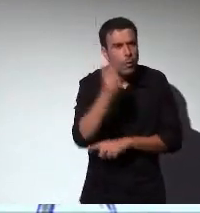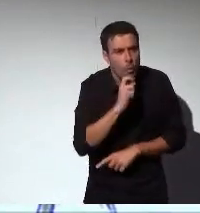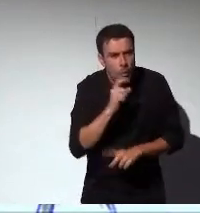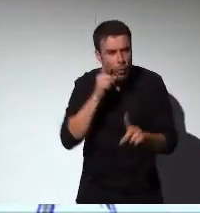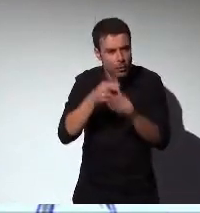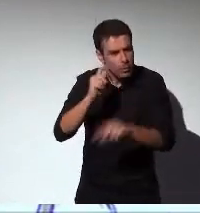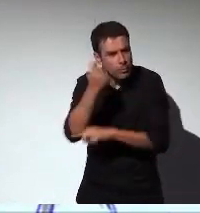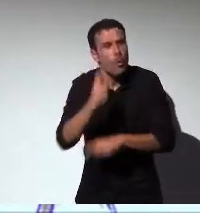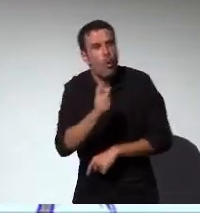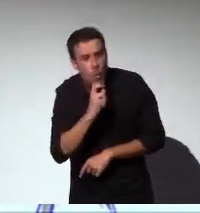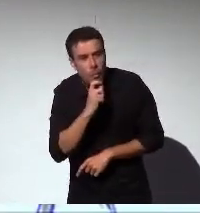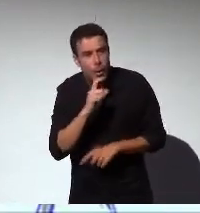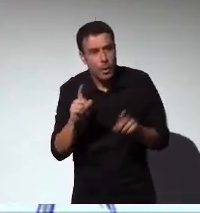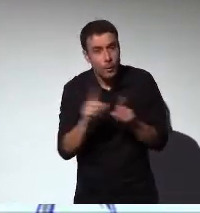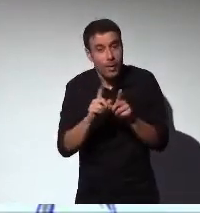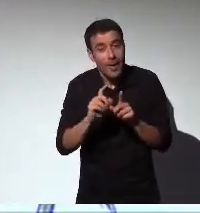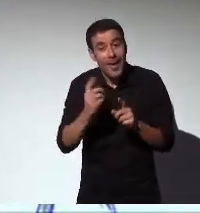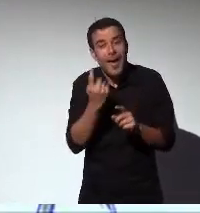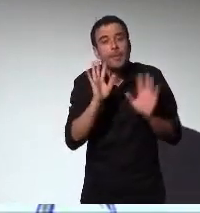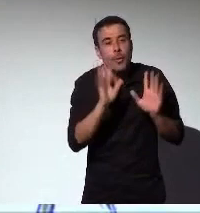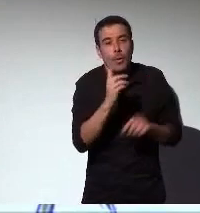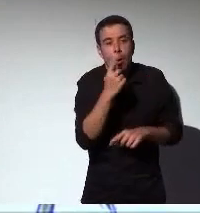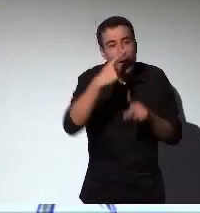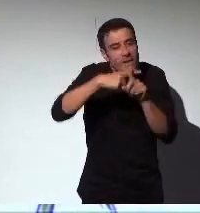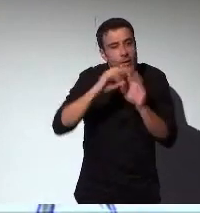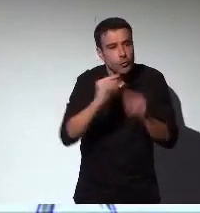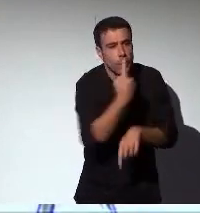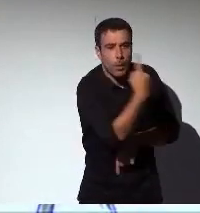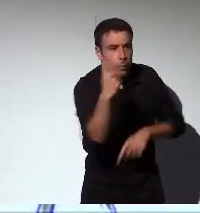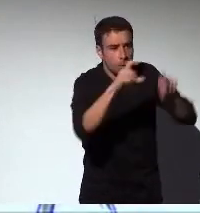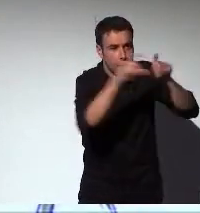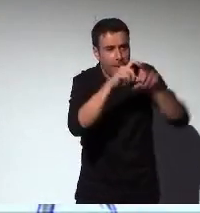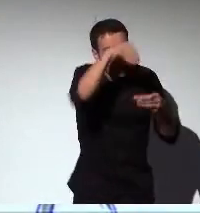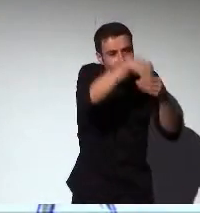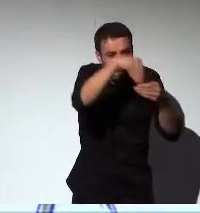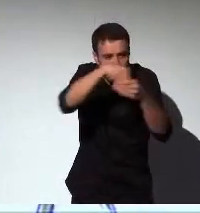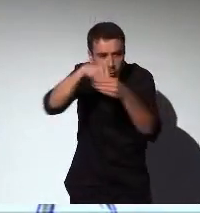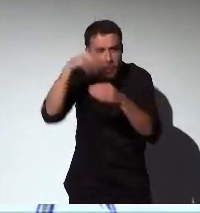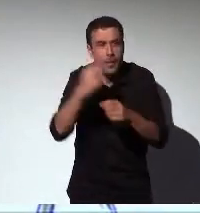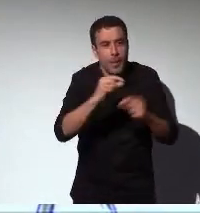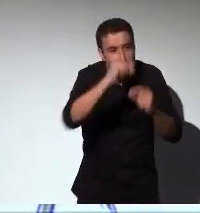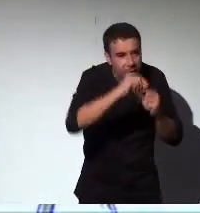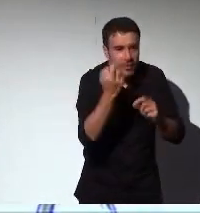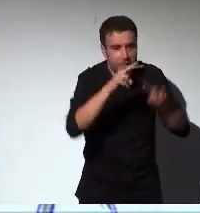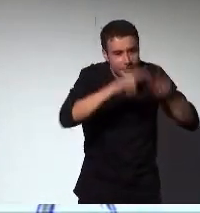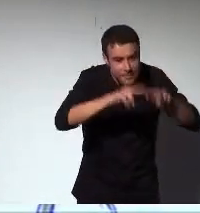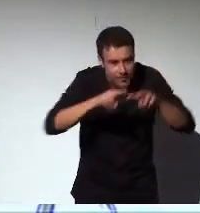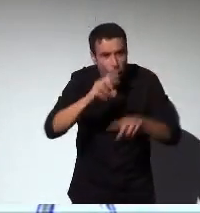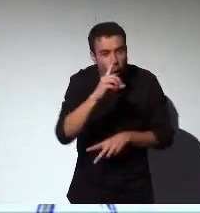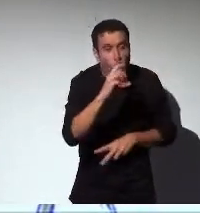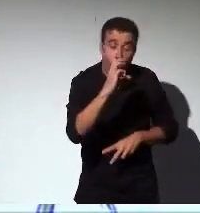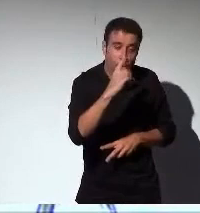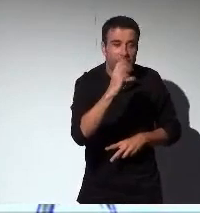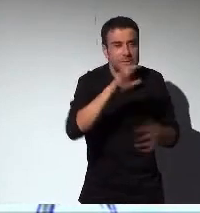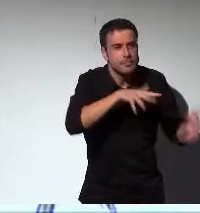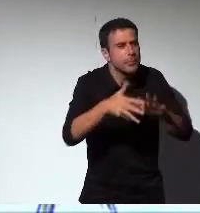objetivos, al nivel del trabajo de cada una de las entidades sociales. Por tanto, sin